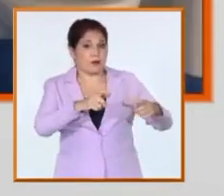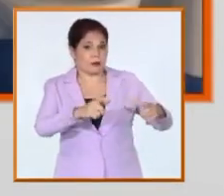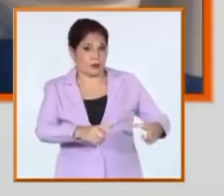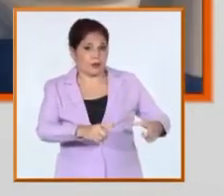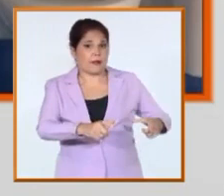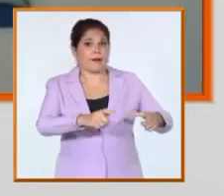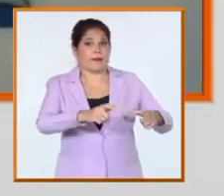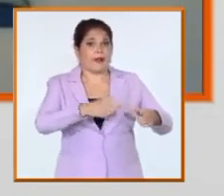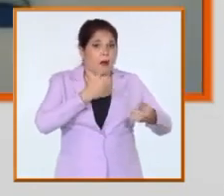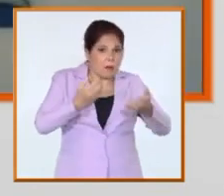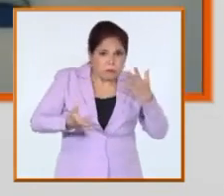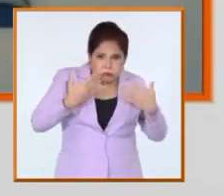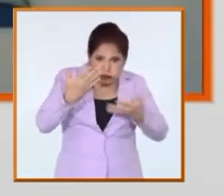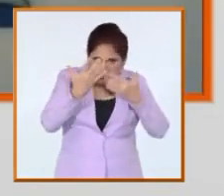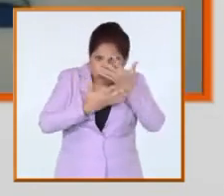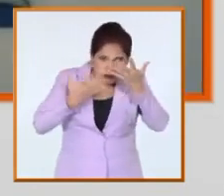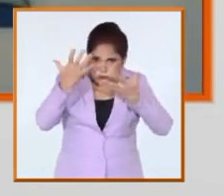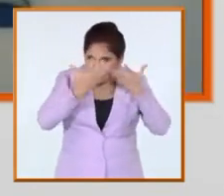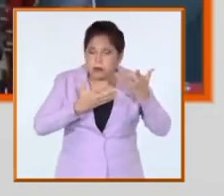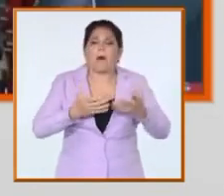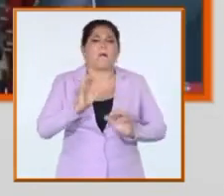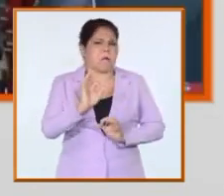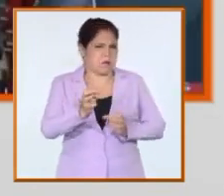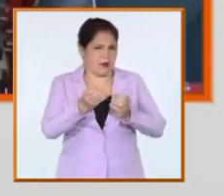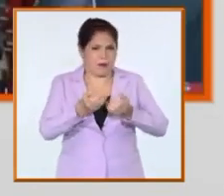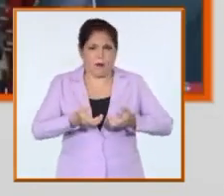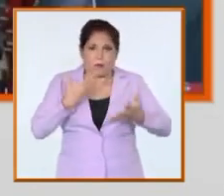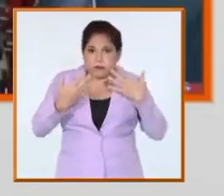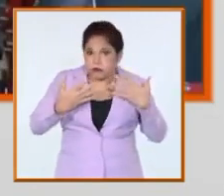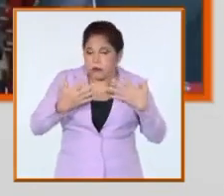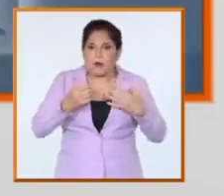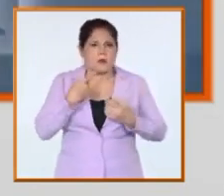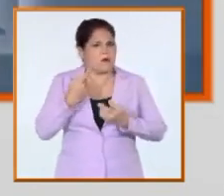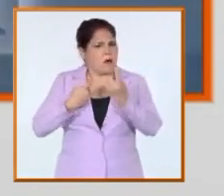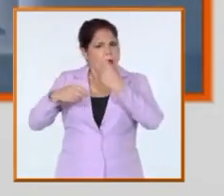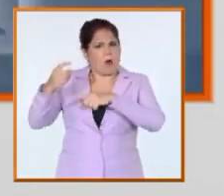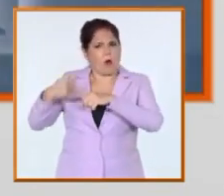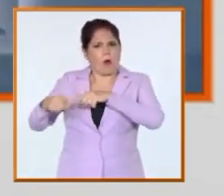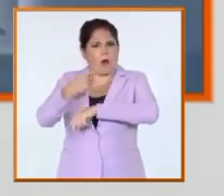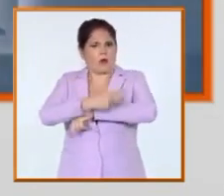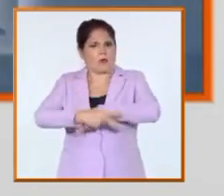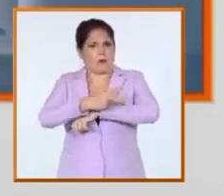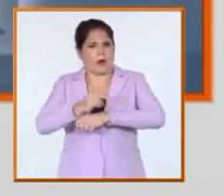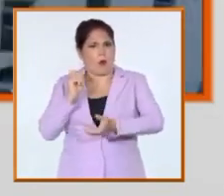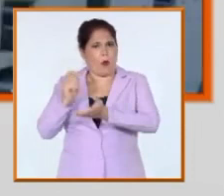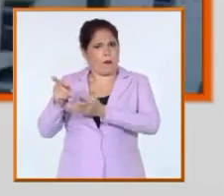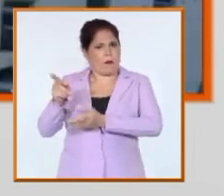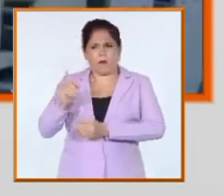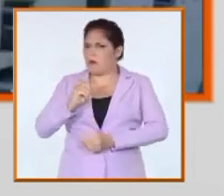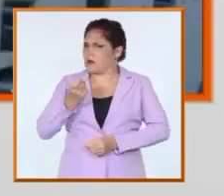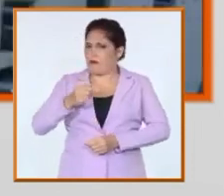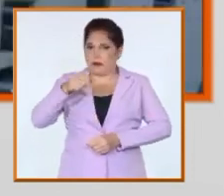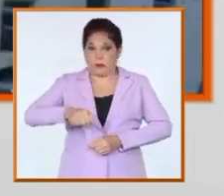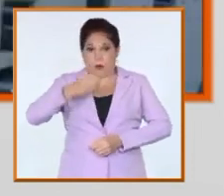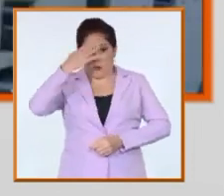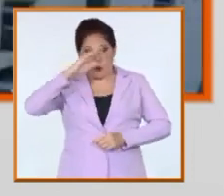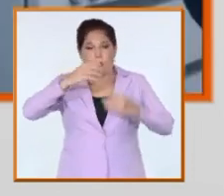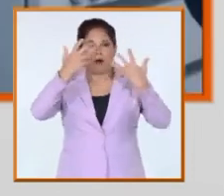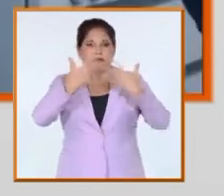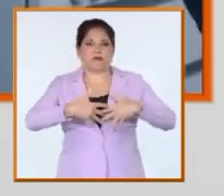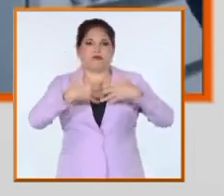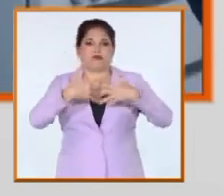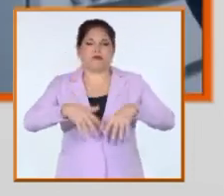o el disminuirá muchísimo la importación de muebles de muebles sandero vamos a tener una autonomía en este